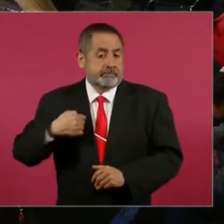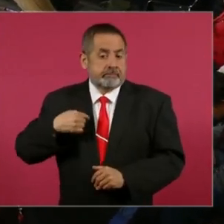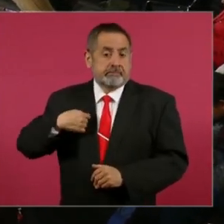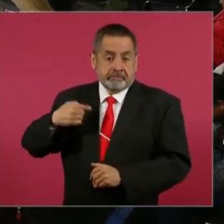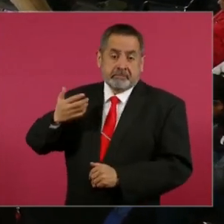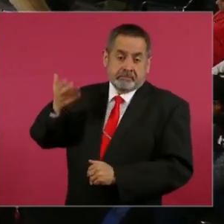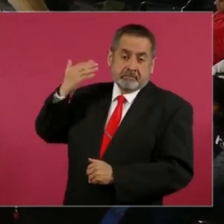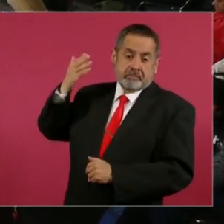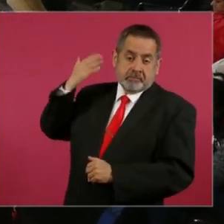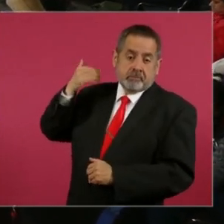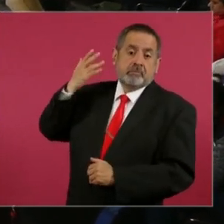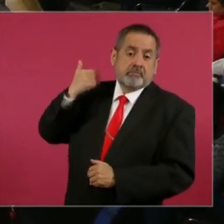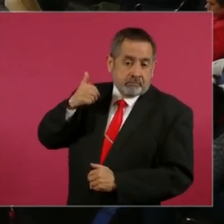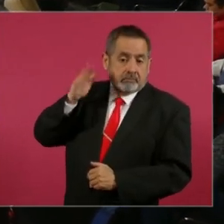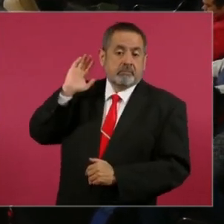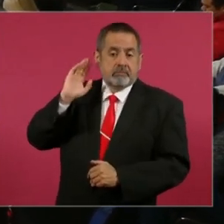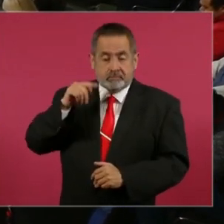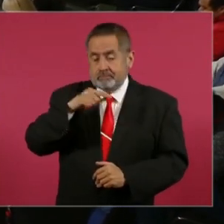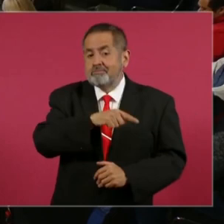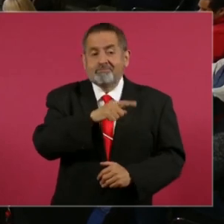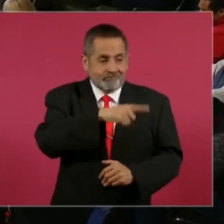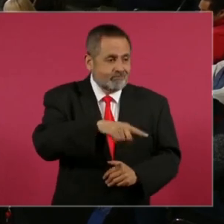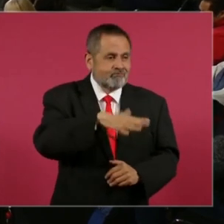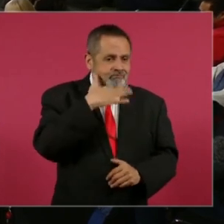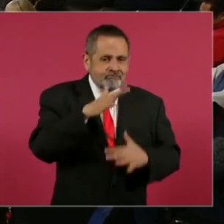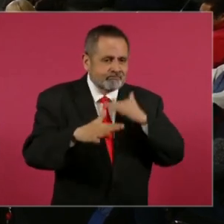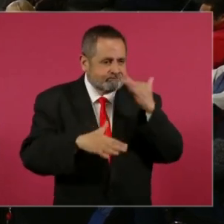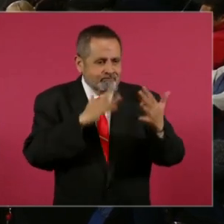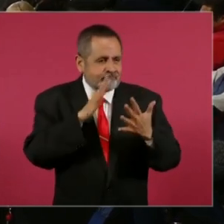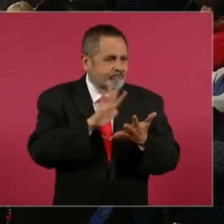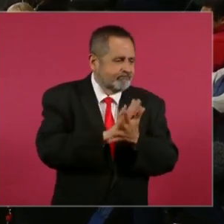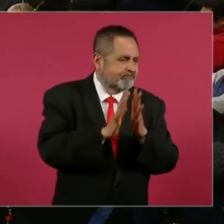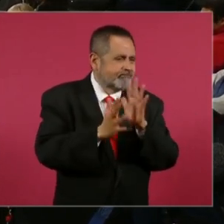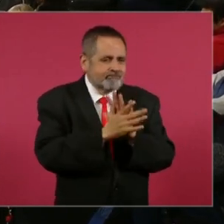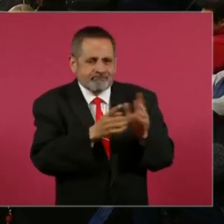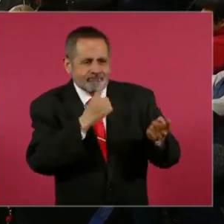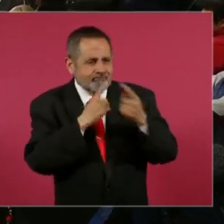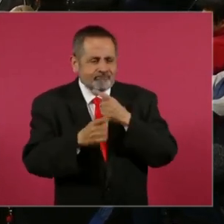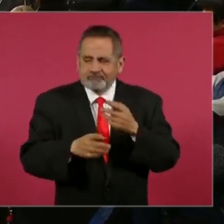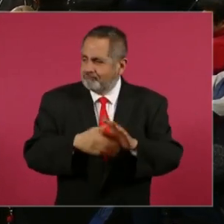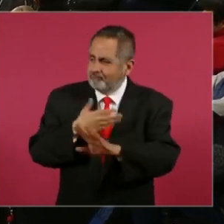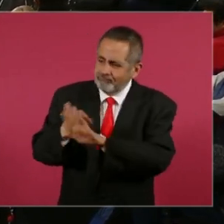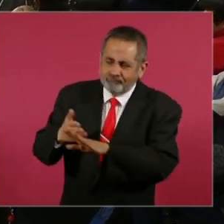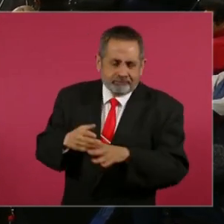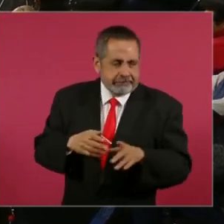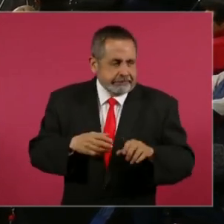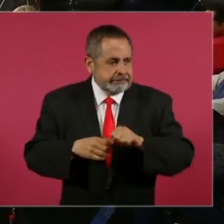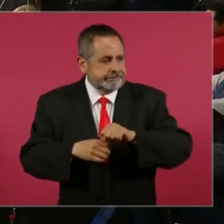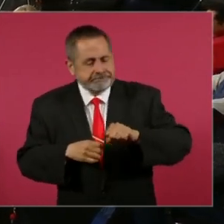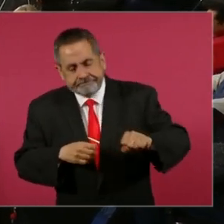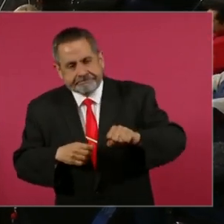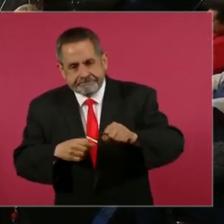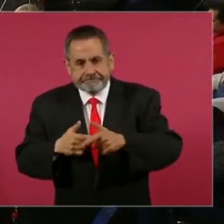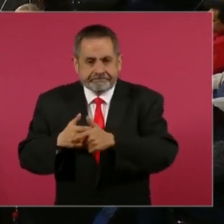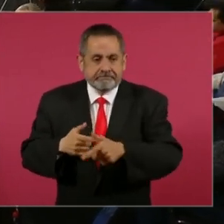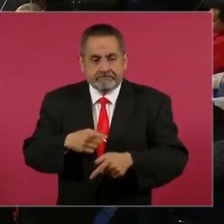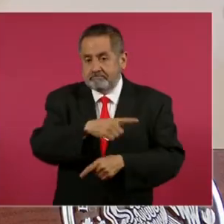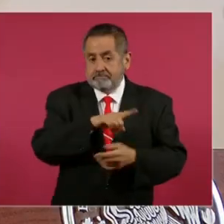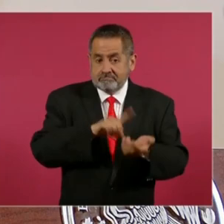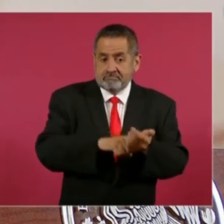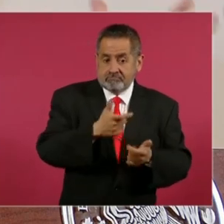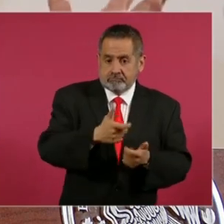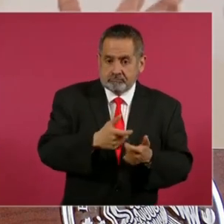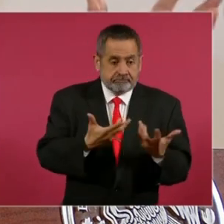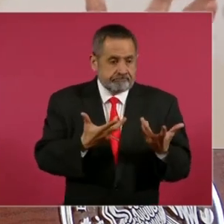enfrentar a toda esa mafia de poder económico que